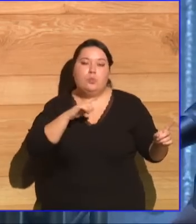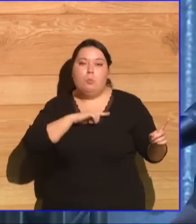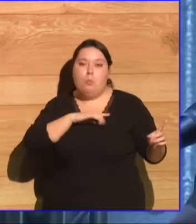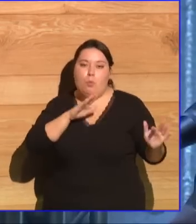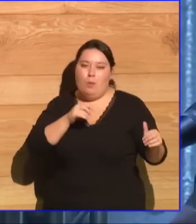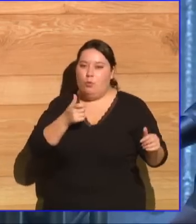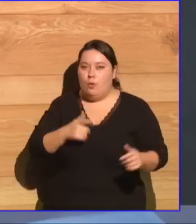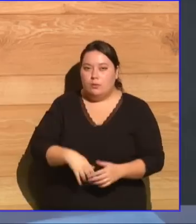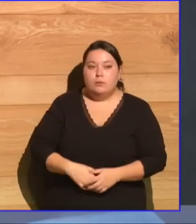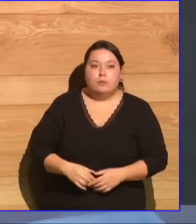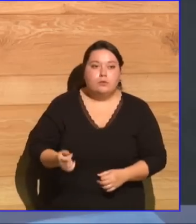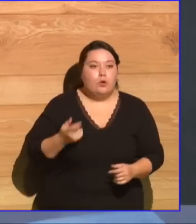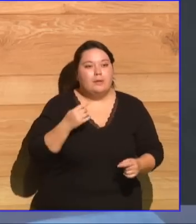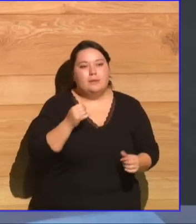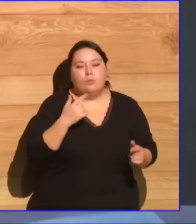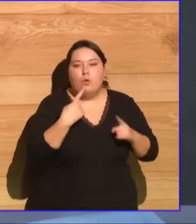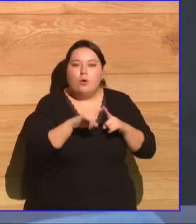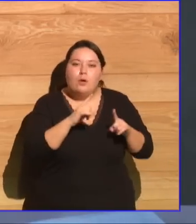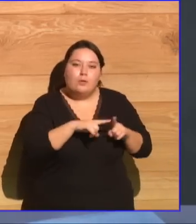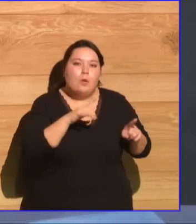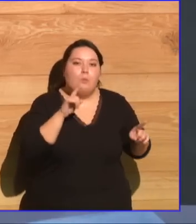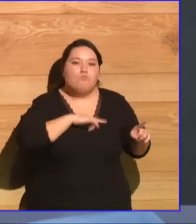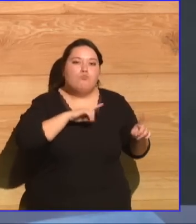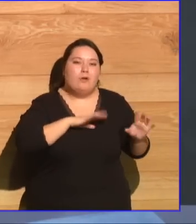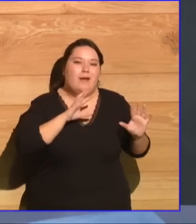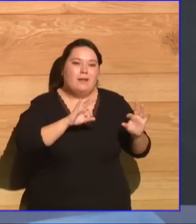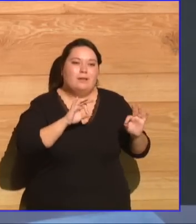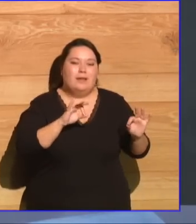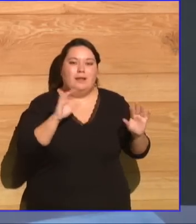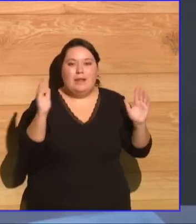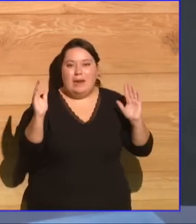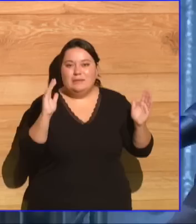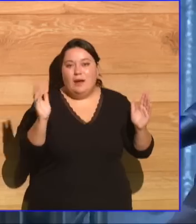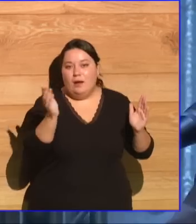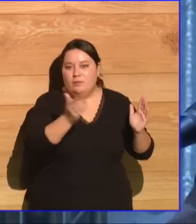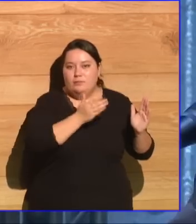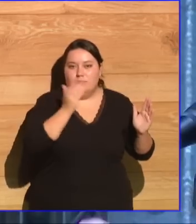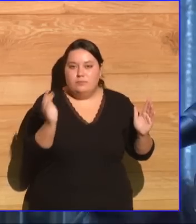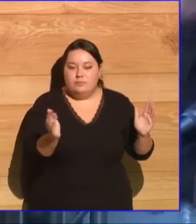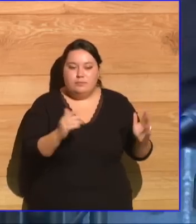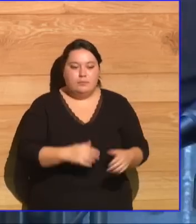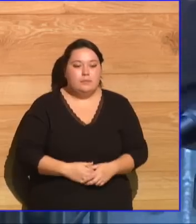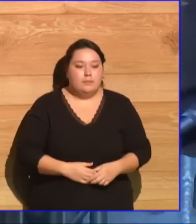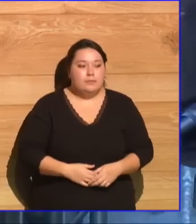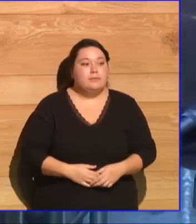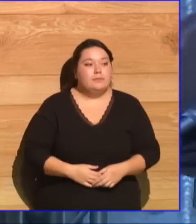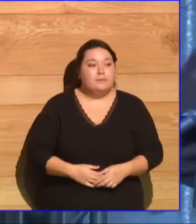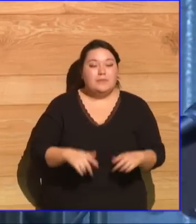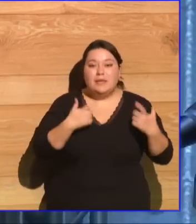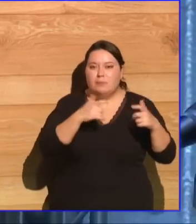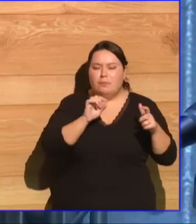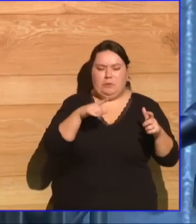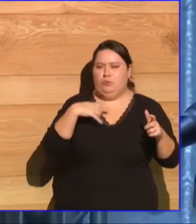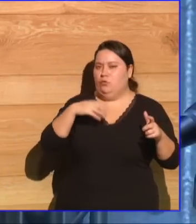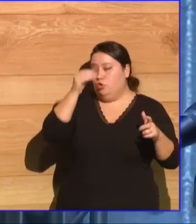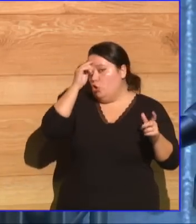ni siquiera hablo de que él tenga que ser moral, hablo de la propia moral de la saga. Te he entendido. A esta escena, yo no me lo